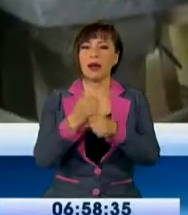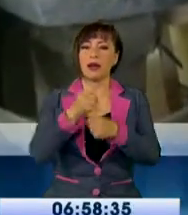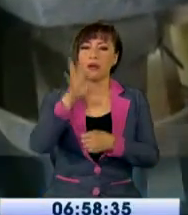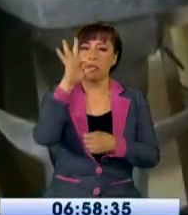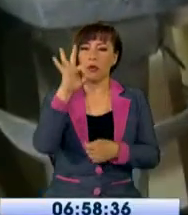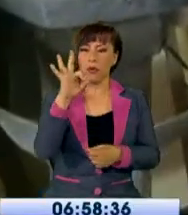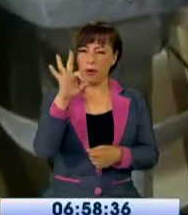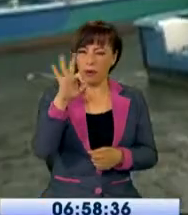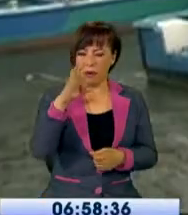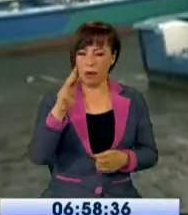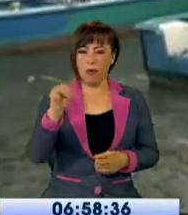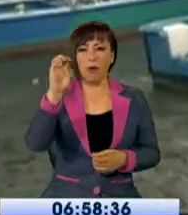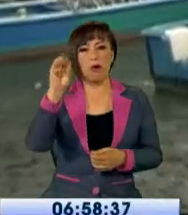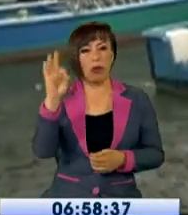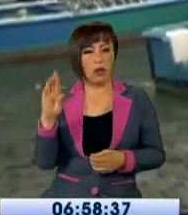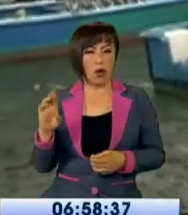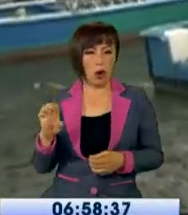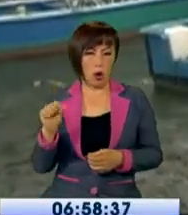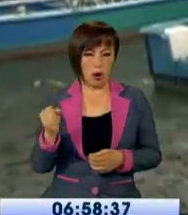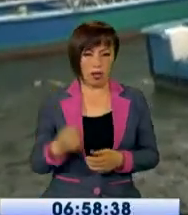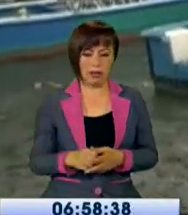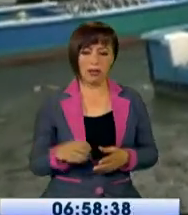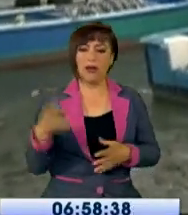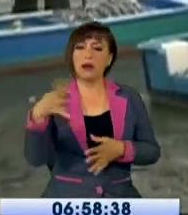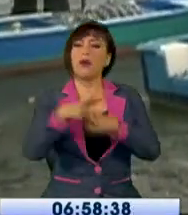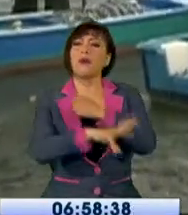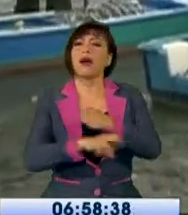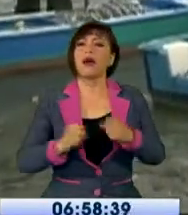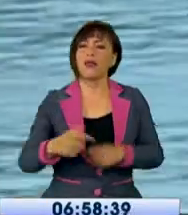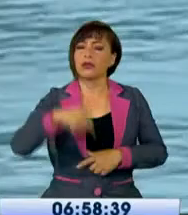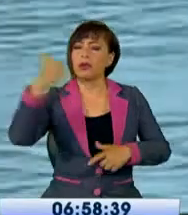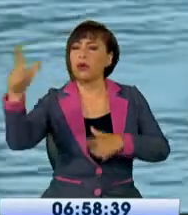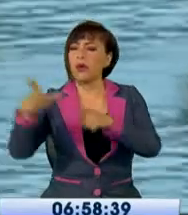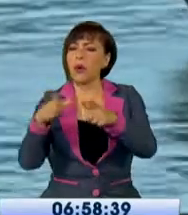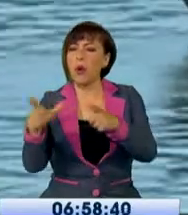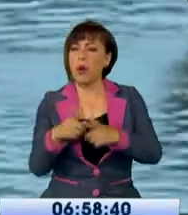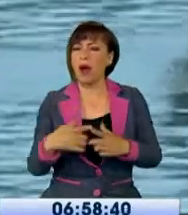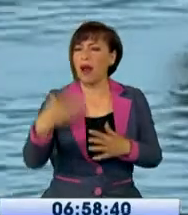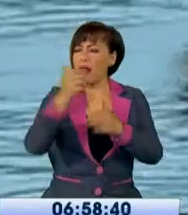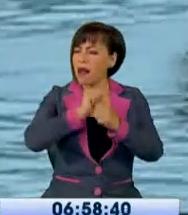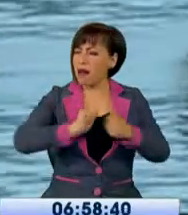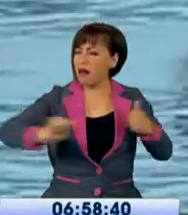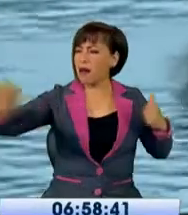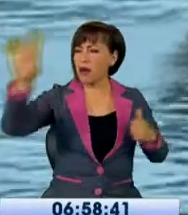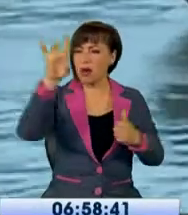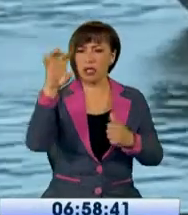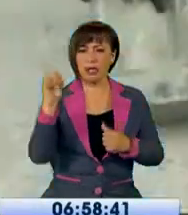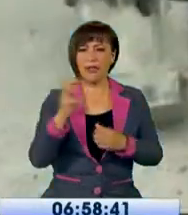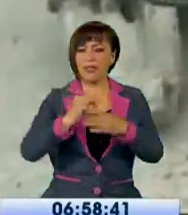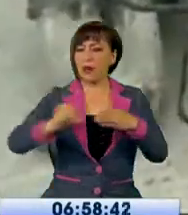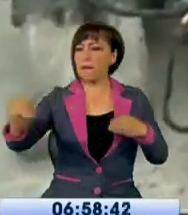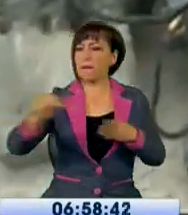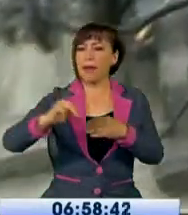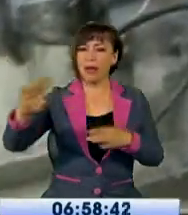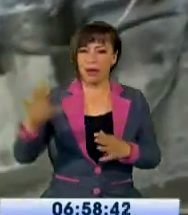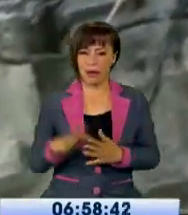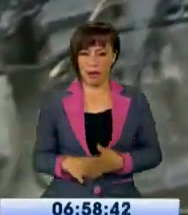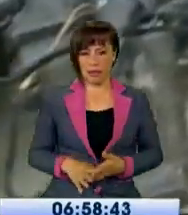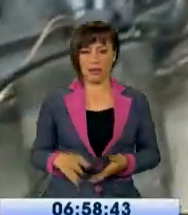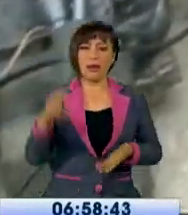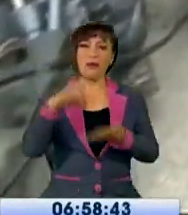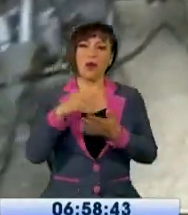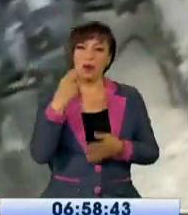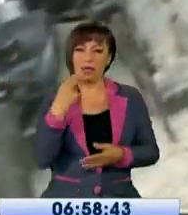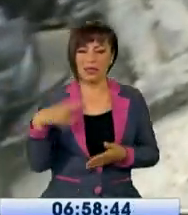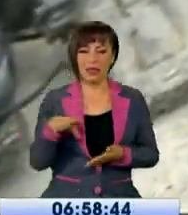ellos fueron robados en el sector denominado La Fosa, ubicado a 80 millas de la costa. Desde Puerto Bolívar, provincia de